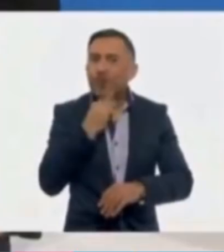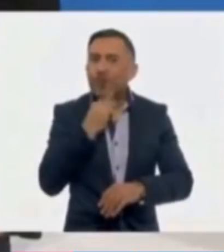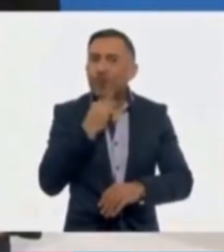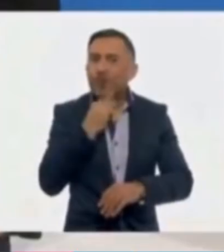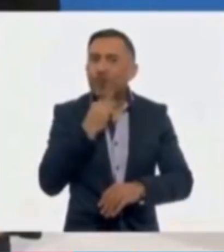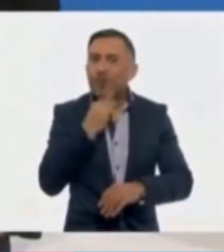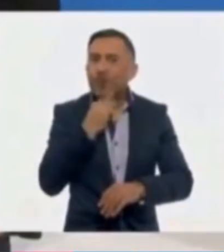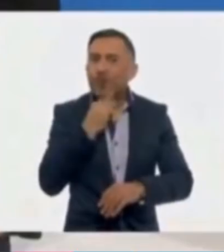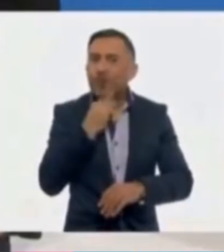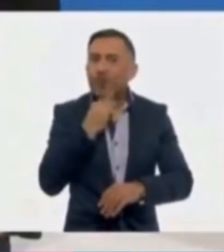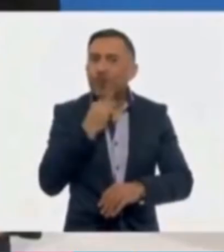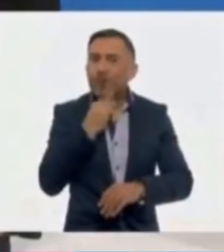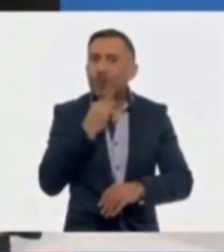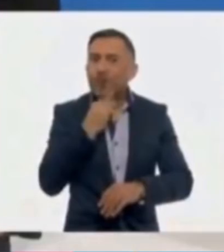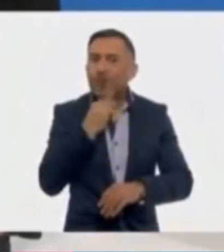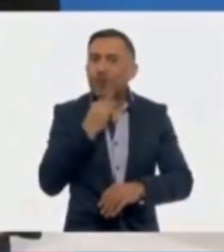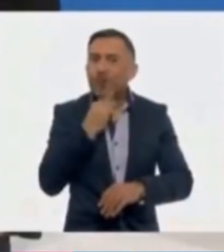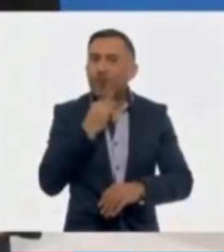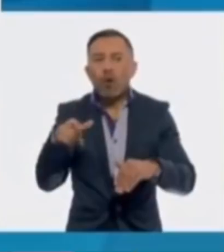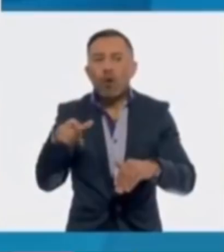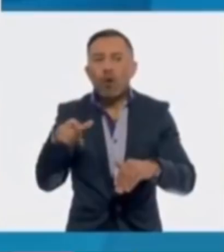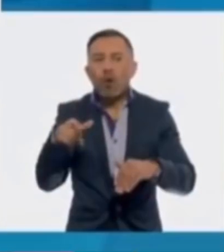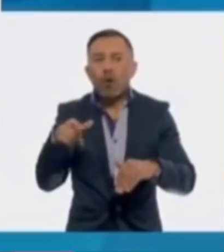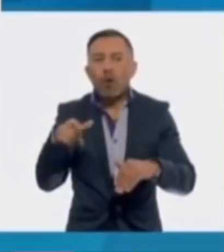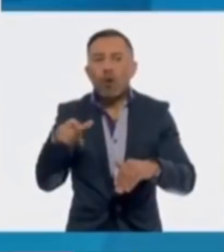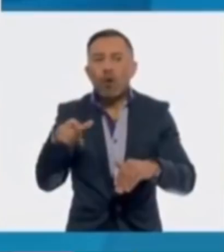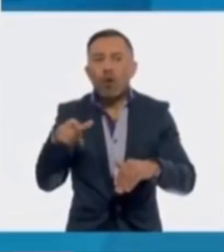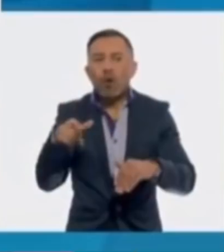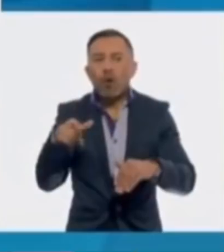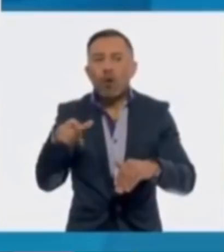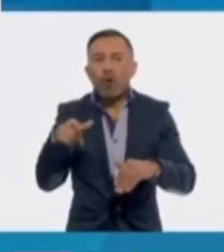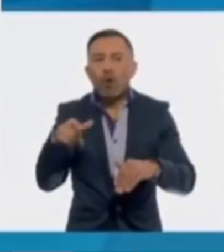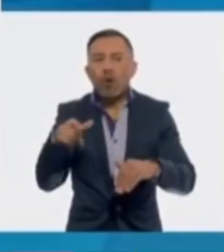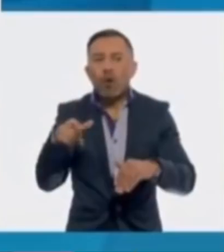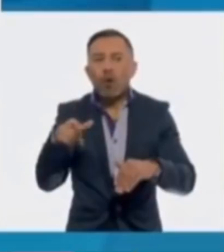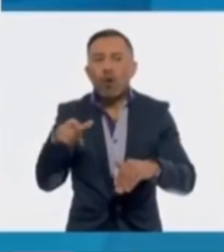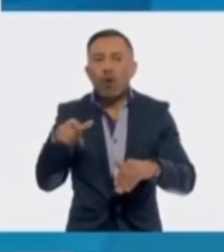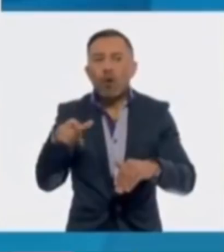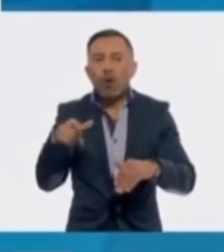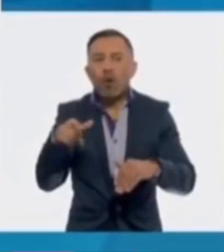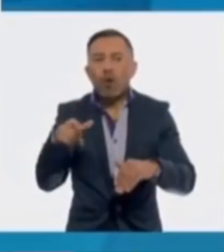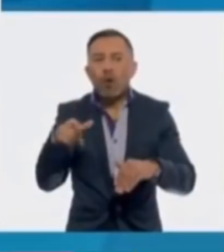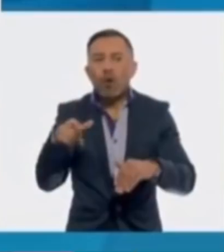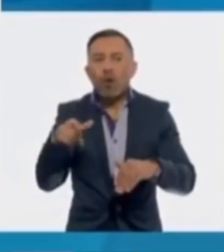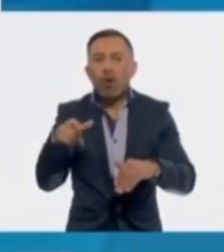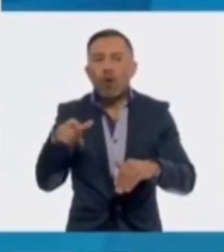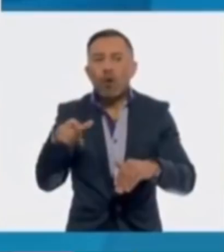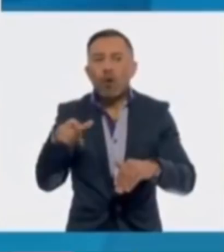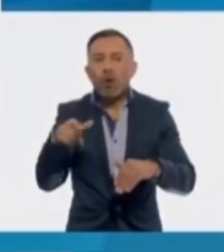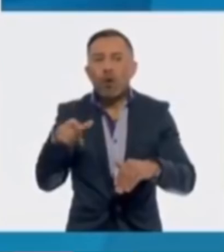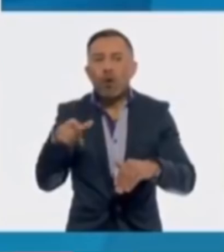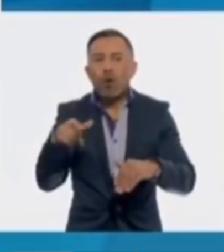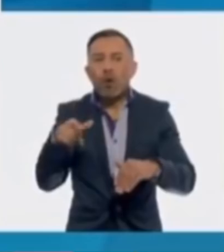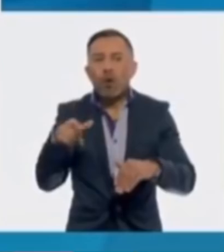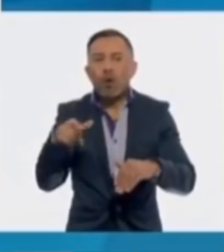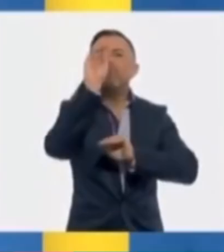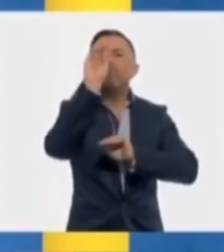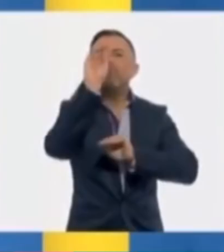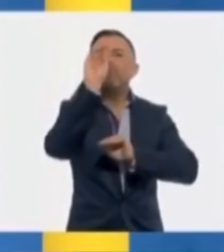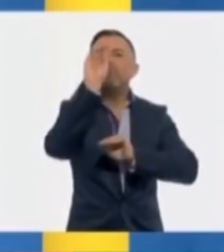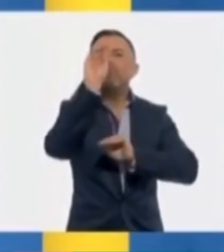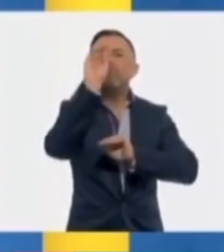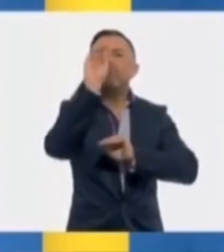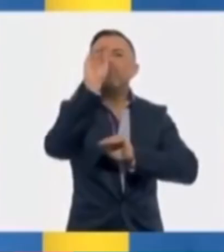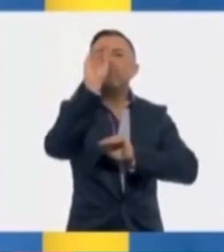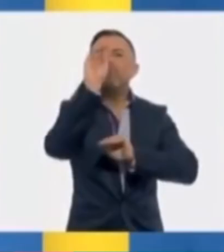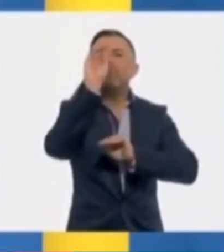una gran idea para adornar las ventanas. ¿Sabes qué es un vitral? Son composiciones de vidrio de colores que ayudan a iluminar las habitaciones de